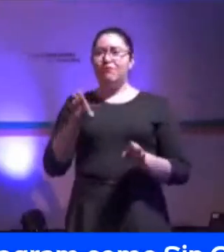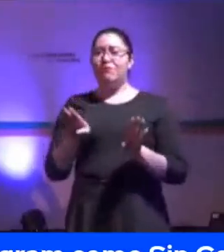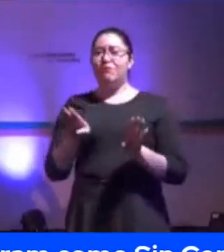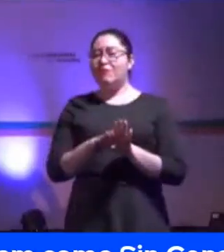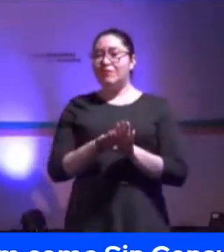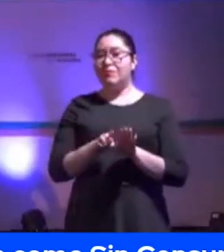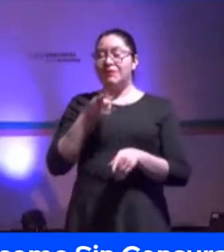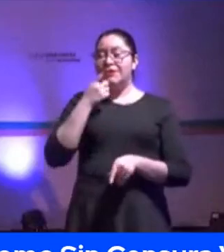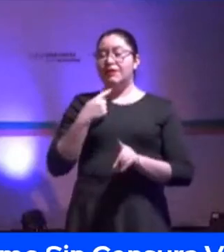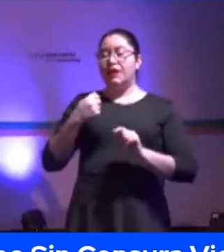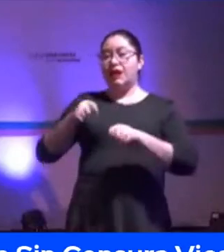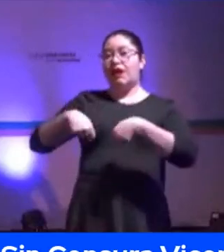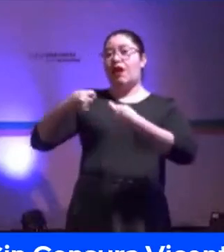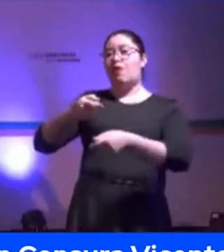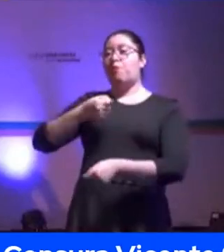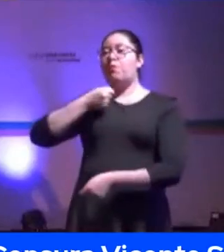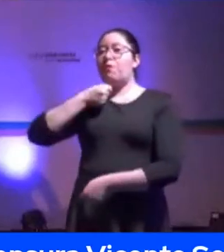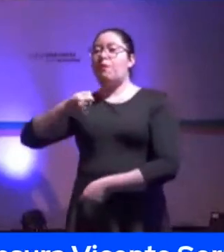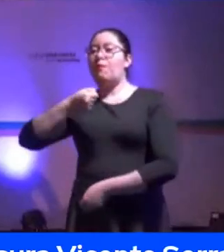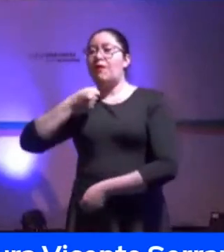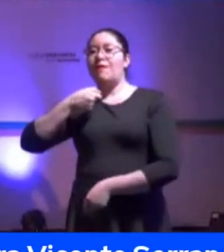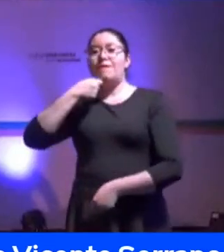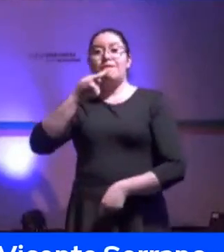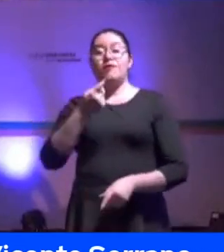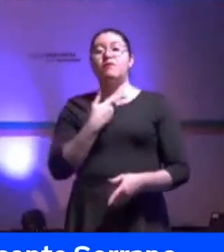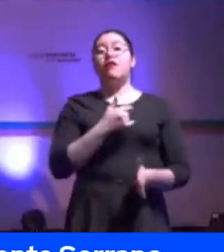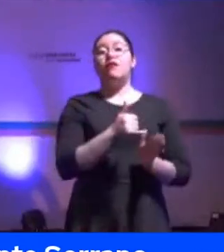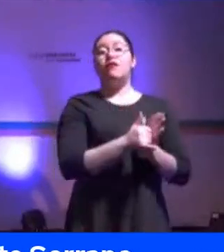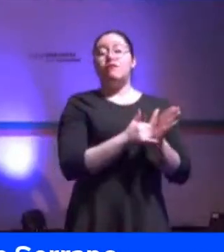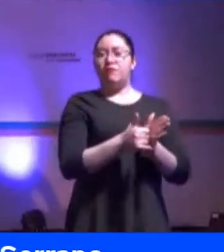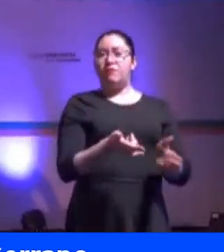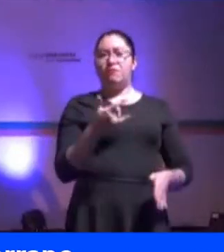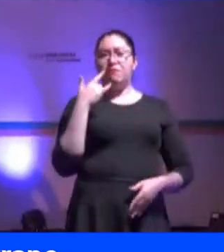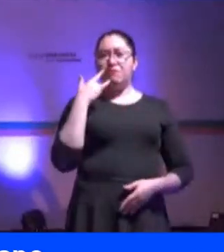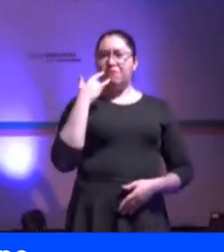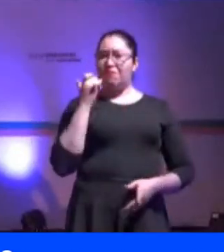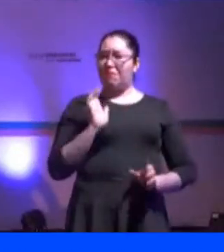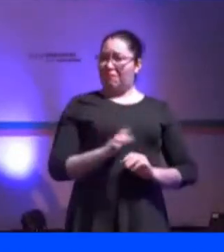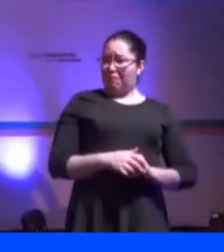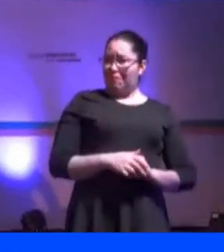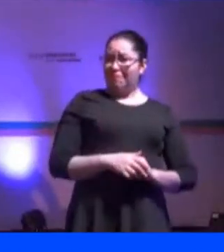dicen tradicionales también tienen su canal de YouTube? ¿No se les hace raro?